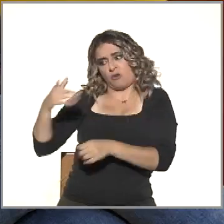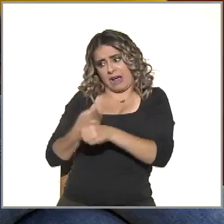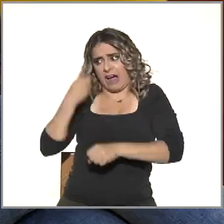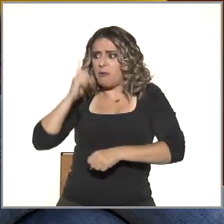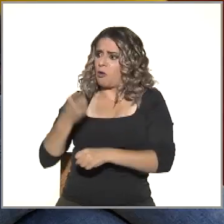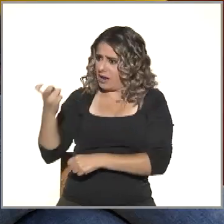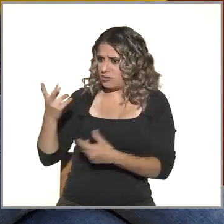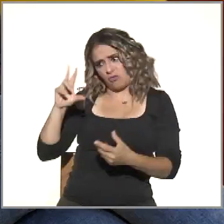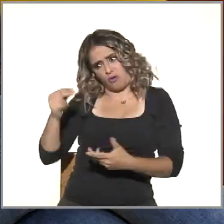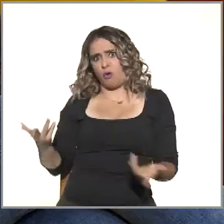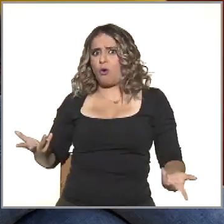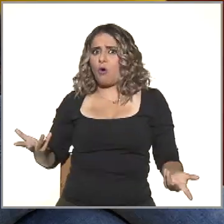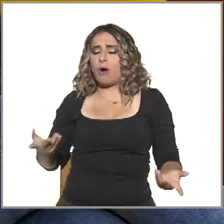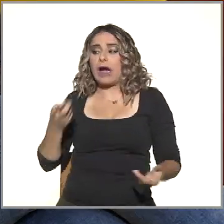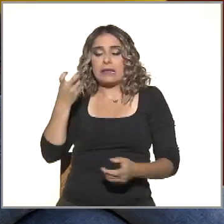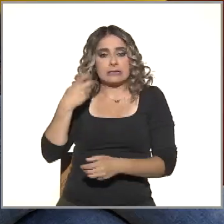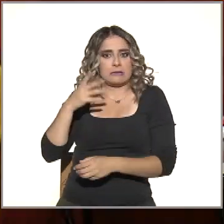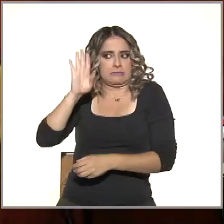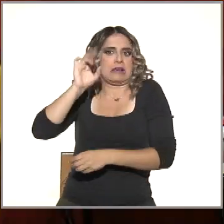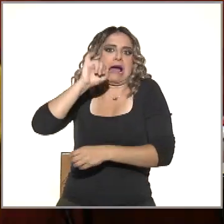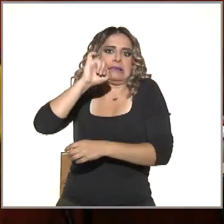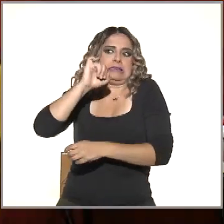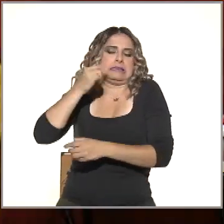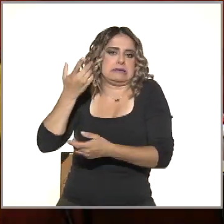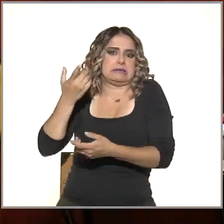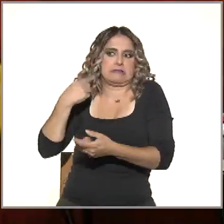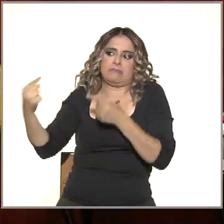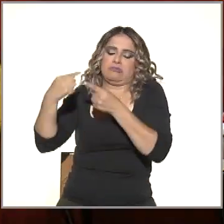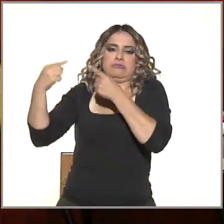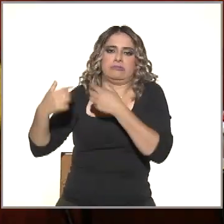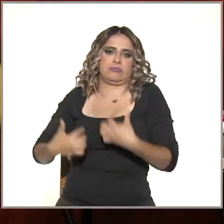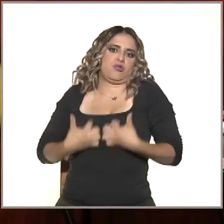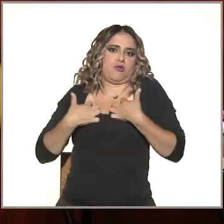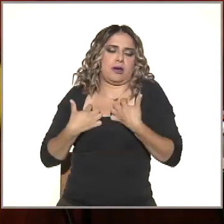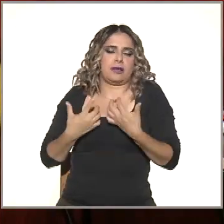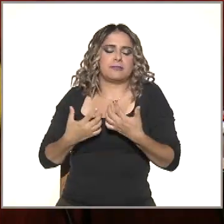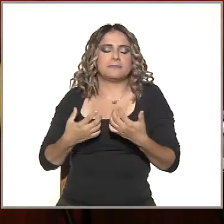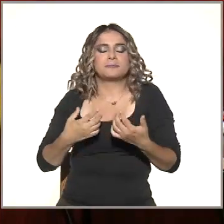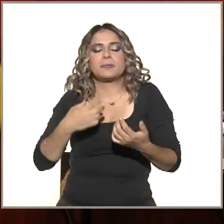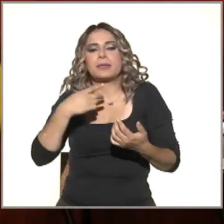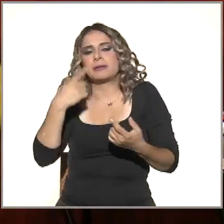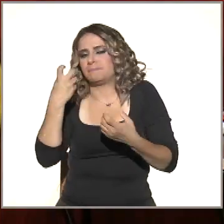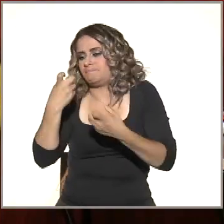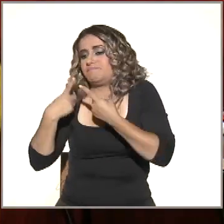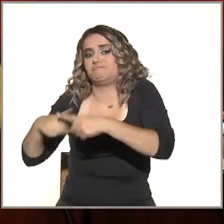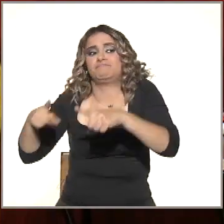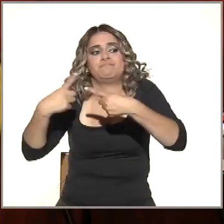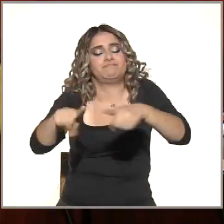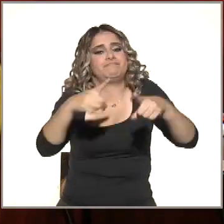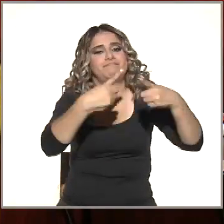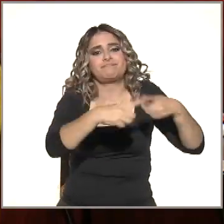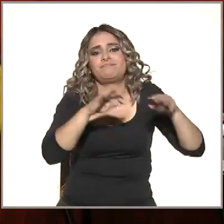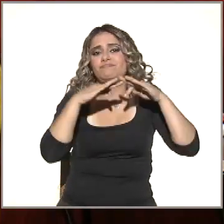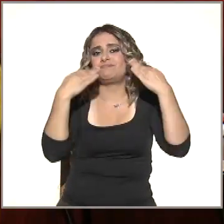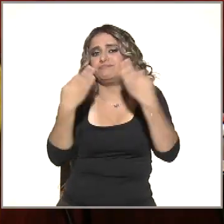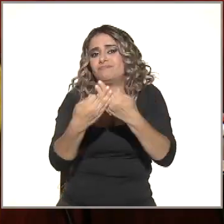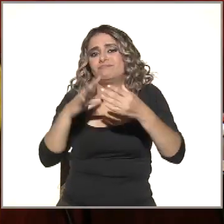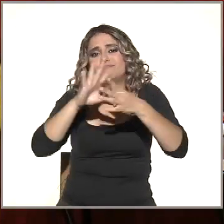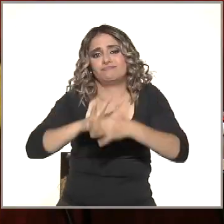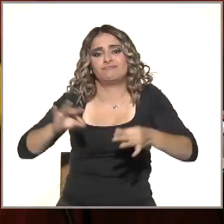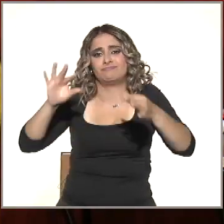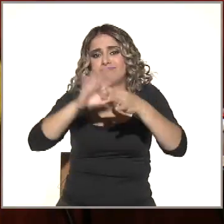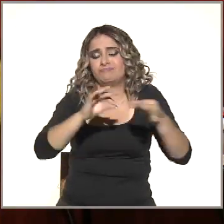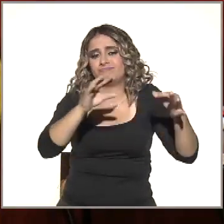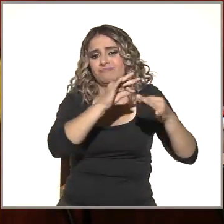eso no se hace. Es decir, hay maneras de hablar y estas maneras de hablar tienen sus